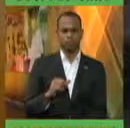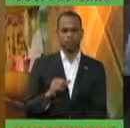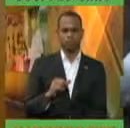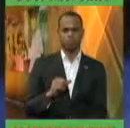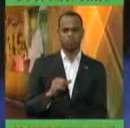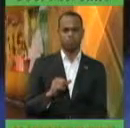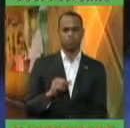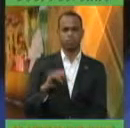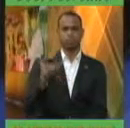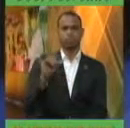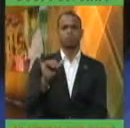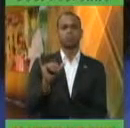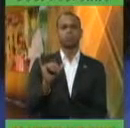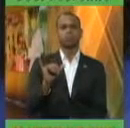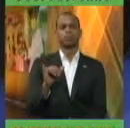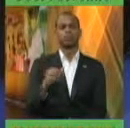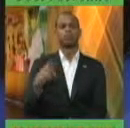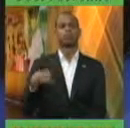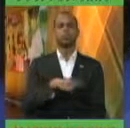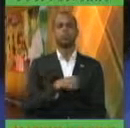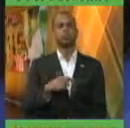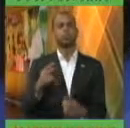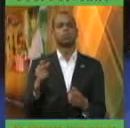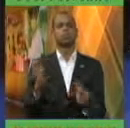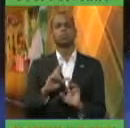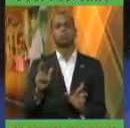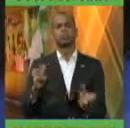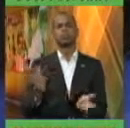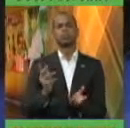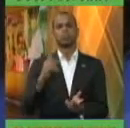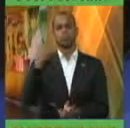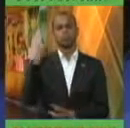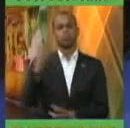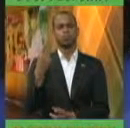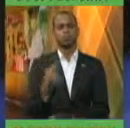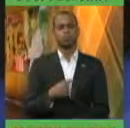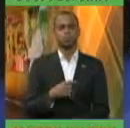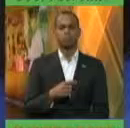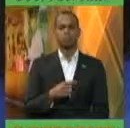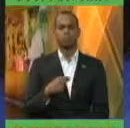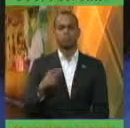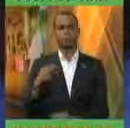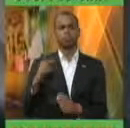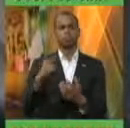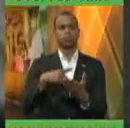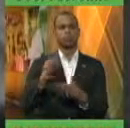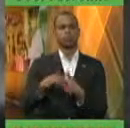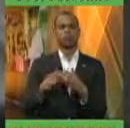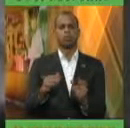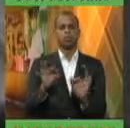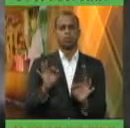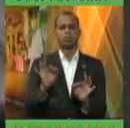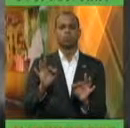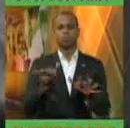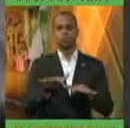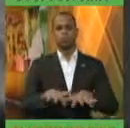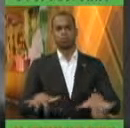es aparte de lo que estamos preparando no es para que parece un programa de lujo aquí